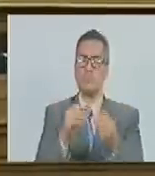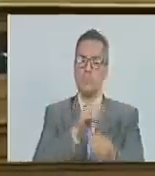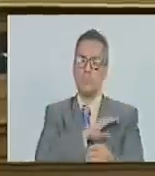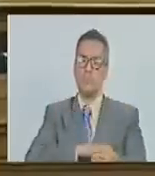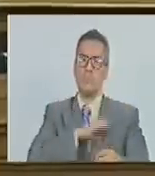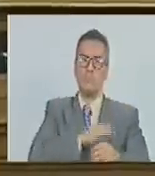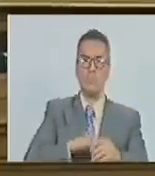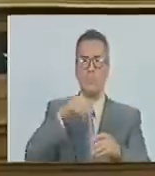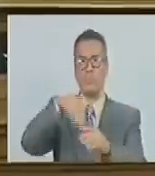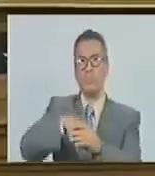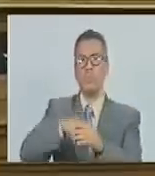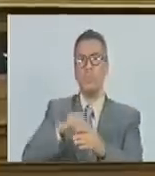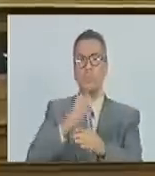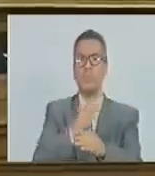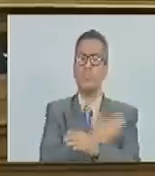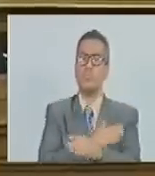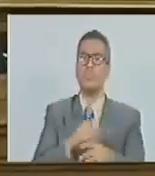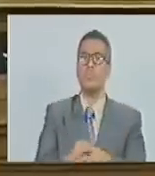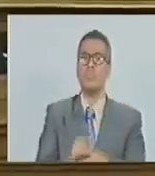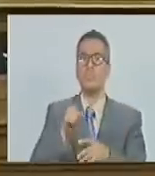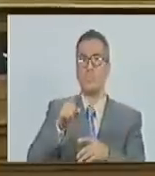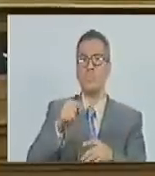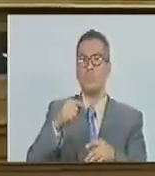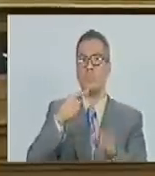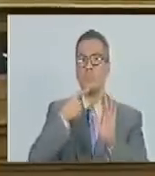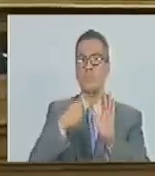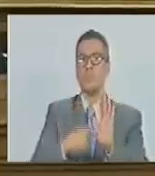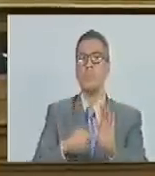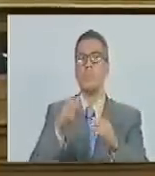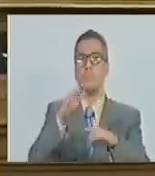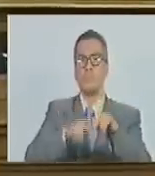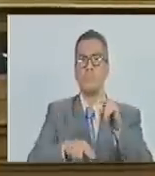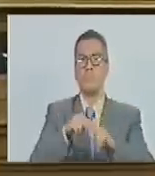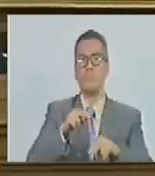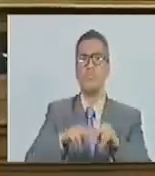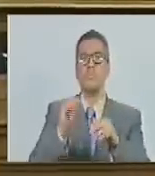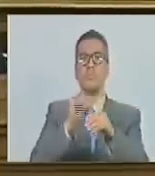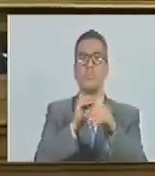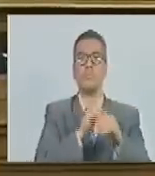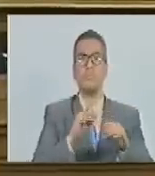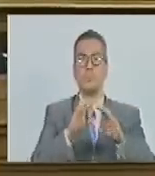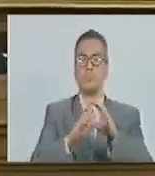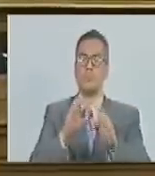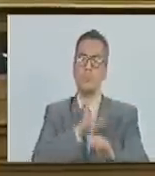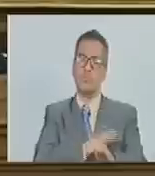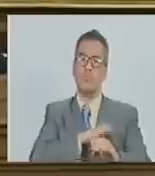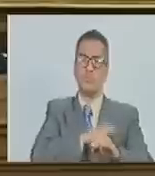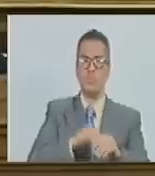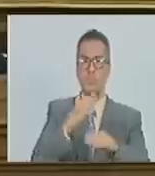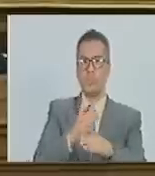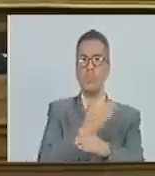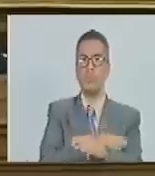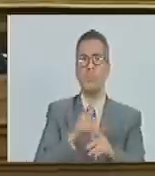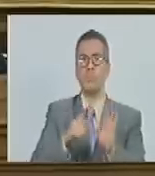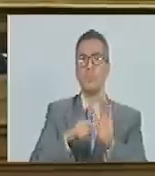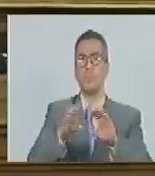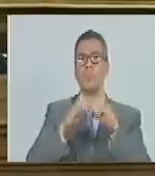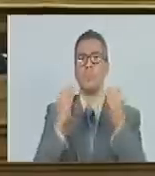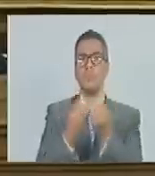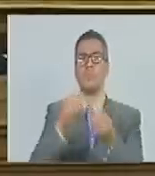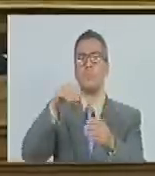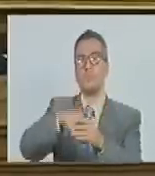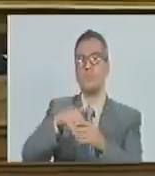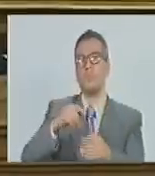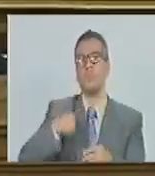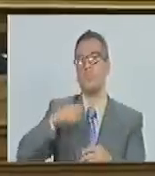postulaciones electorales preliminar. Quiere proponer la conformación de la llamada comisión preliminar. Aquí pusieron comité de